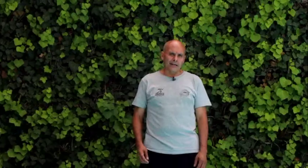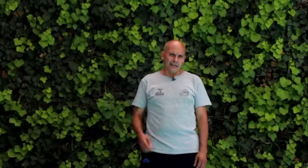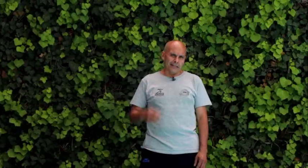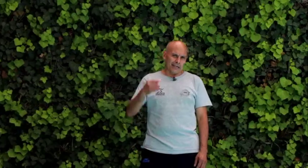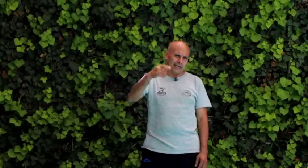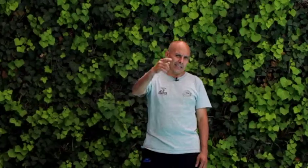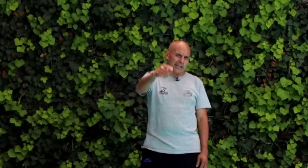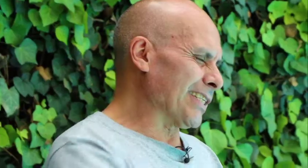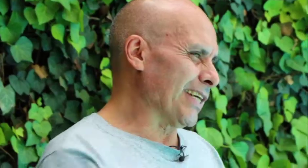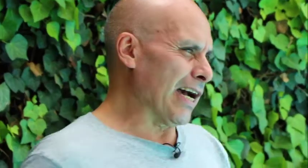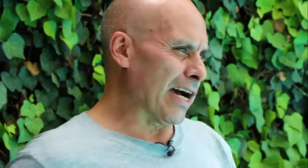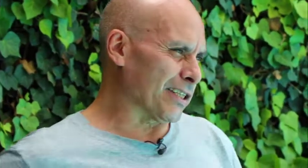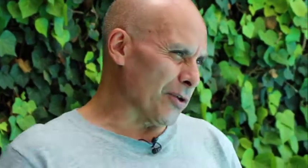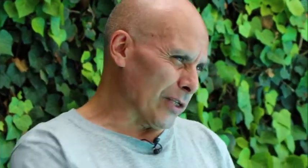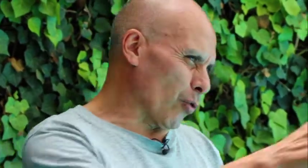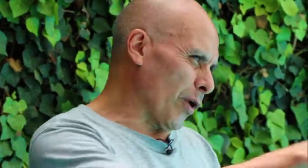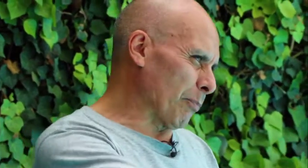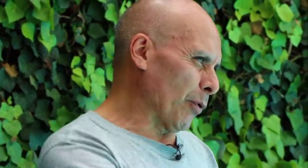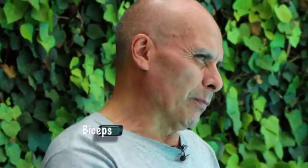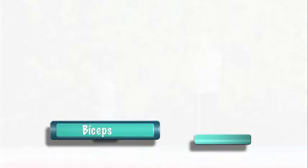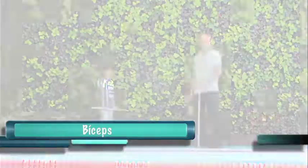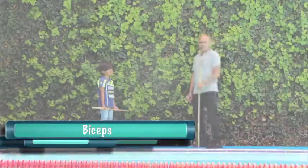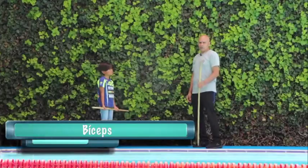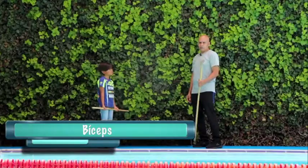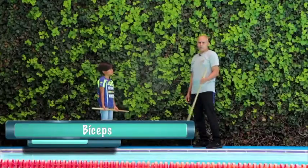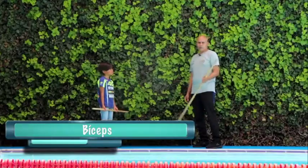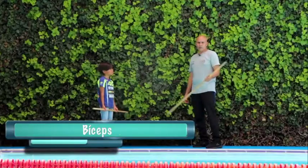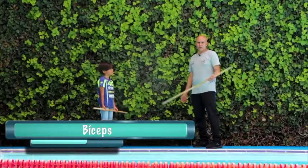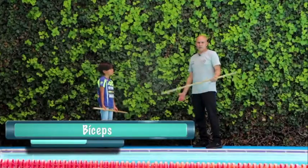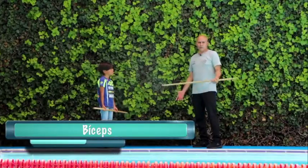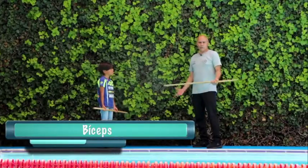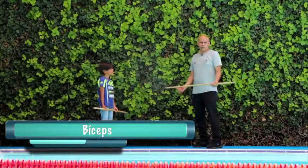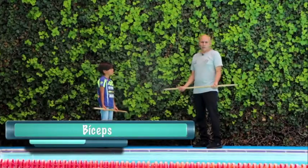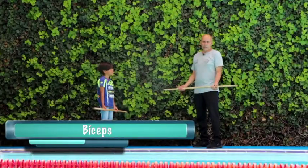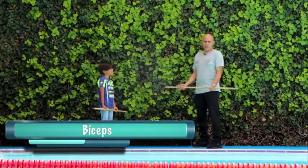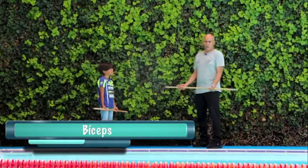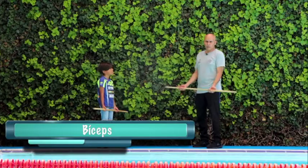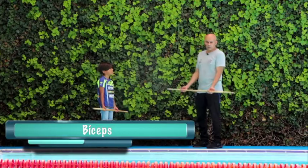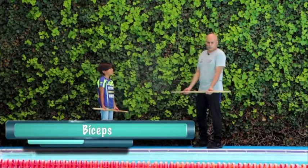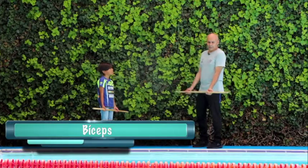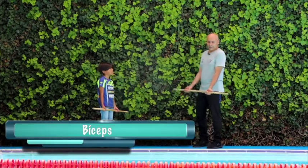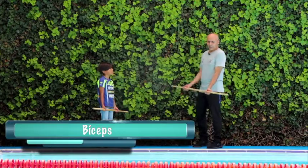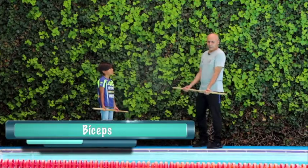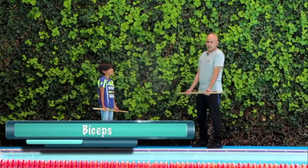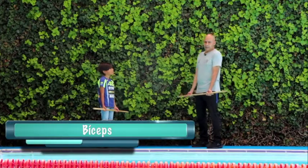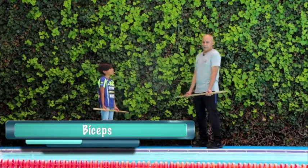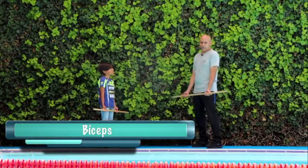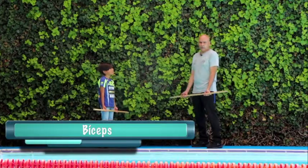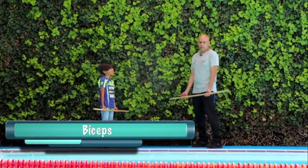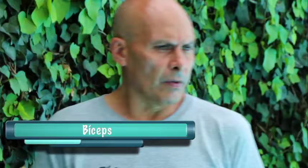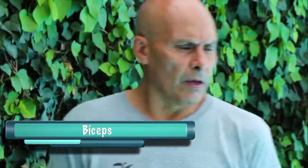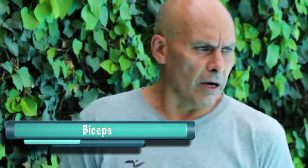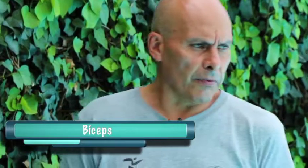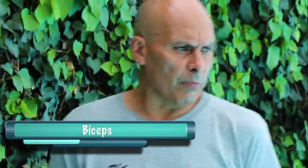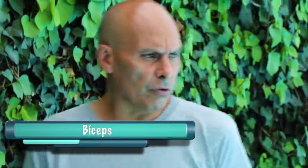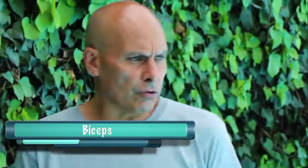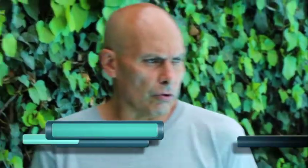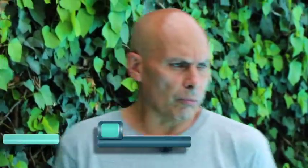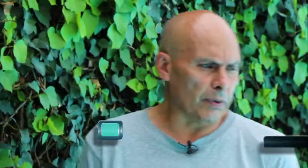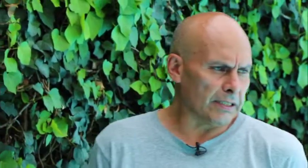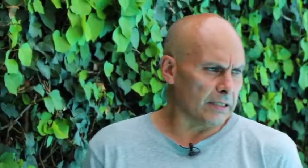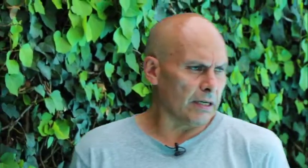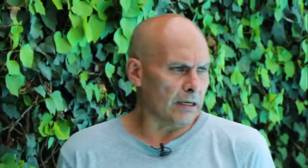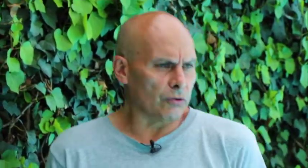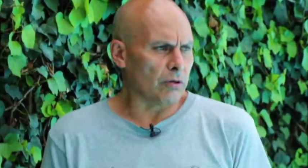Recuerda, entre clase y clase, activa tu cuerpo. Ok, vamos a tomar un palo, lo que vamos a trabajar es brazo, abrimos